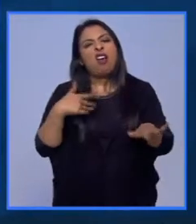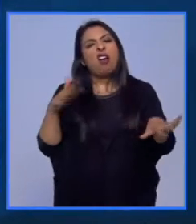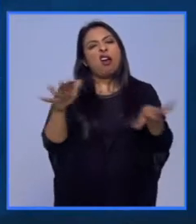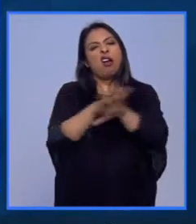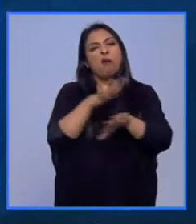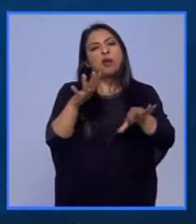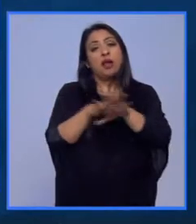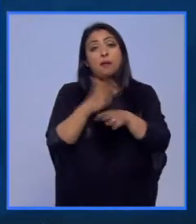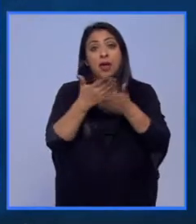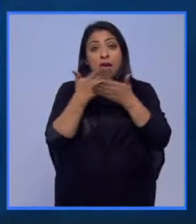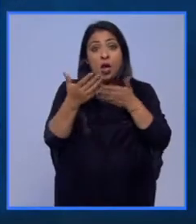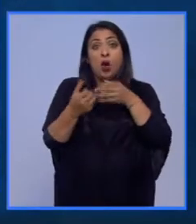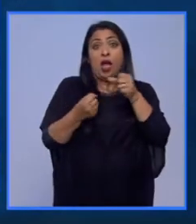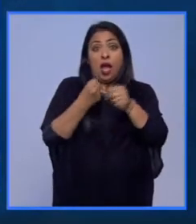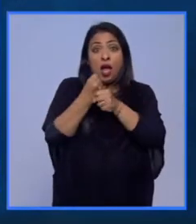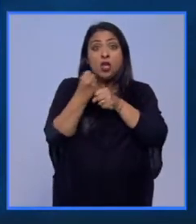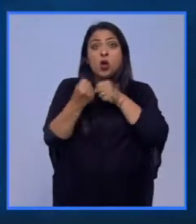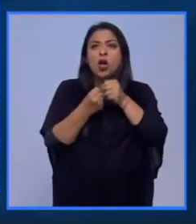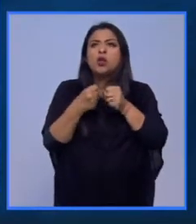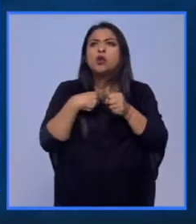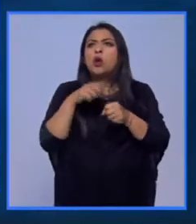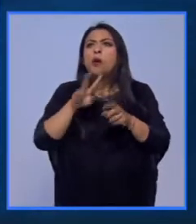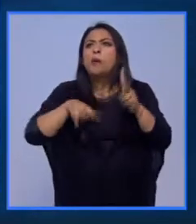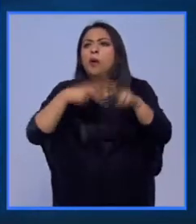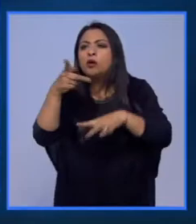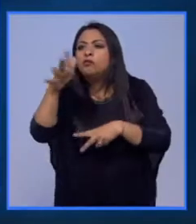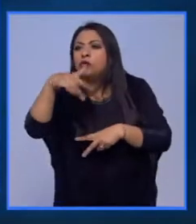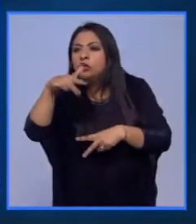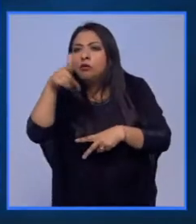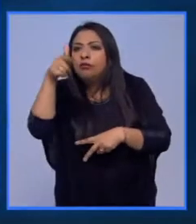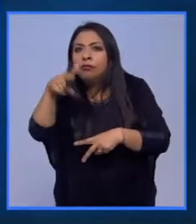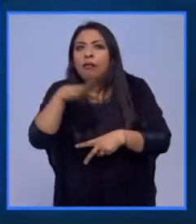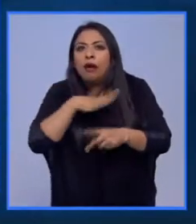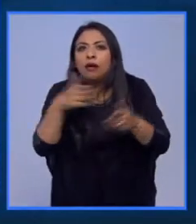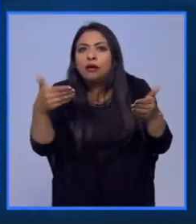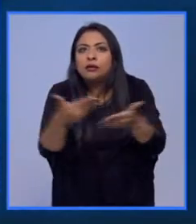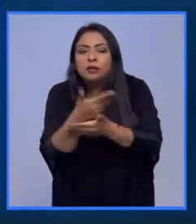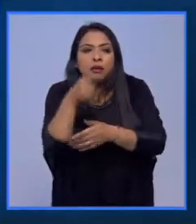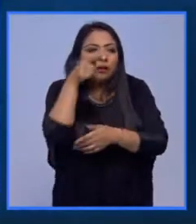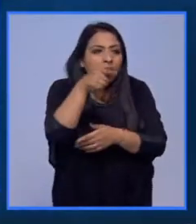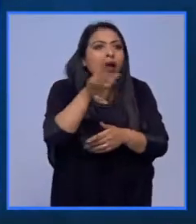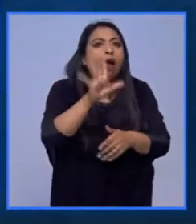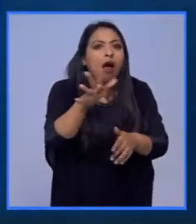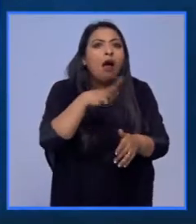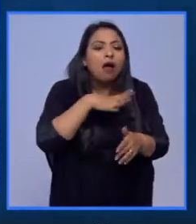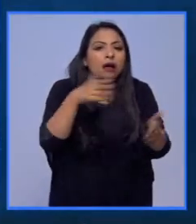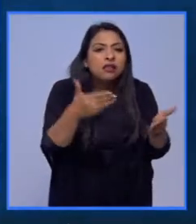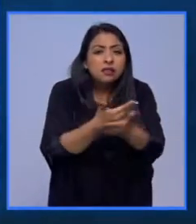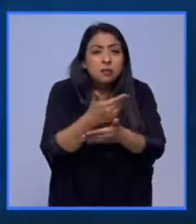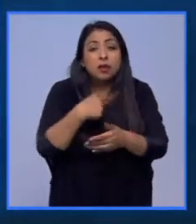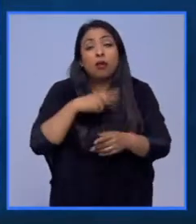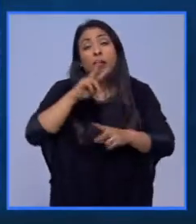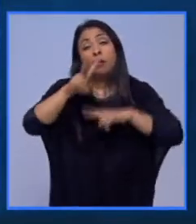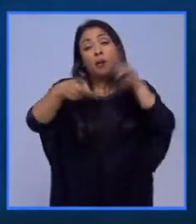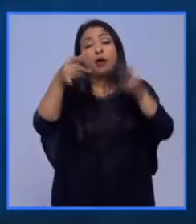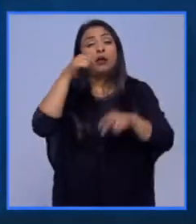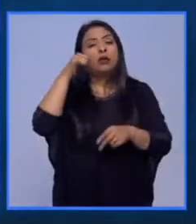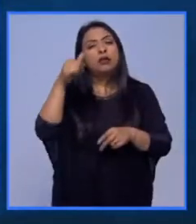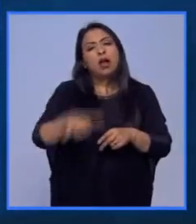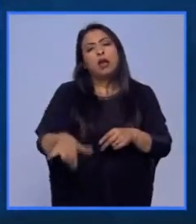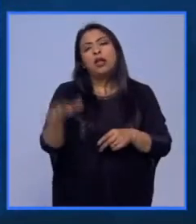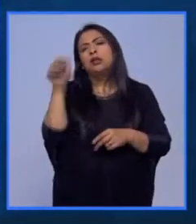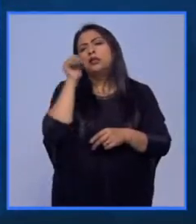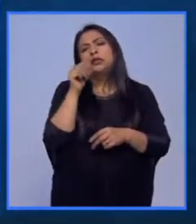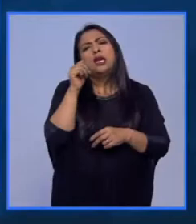año con año y a donde voy busco y a donde voy encuentro. Si va uno a Italia, siempre es